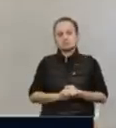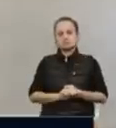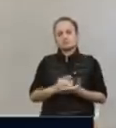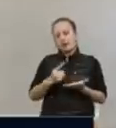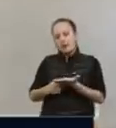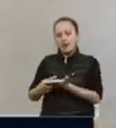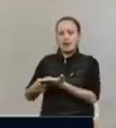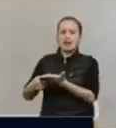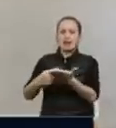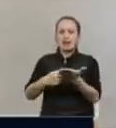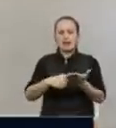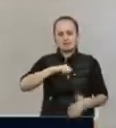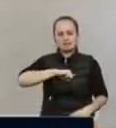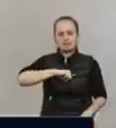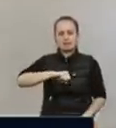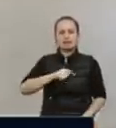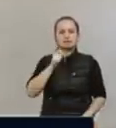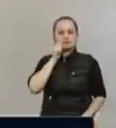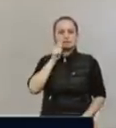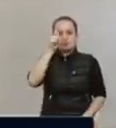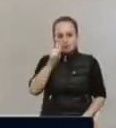Conversatorios con plataformas de derechos humanos,